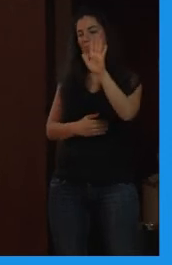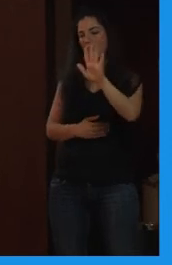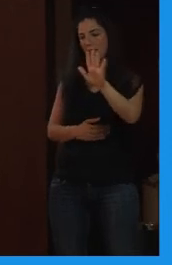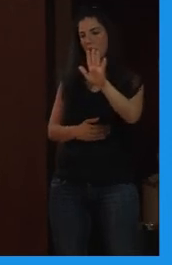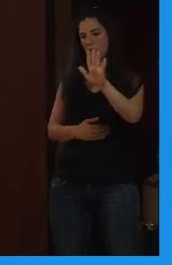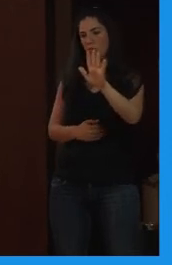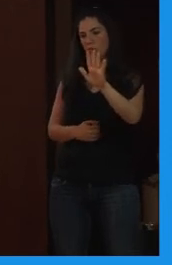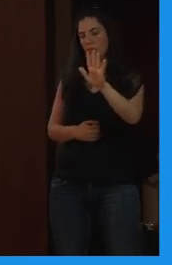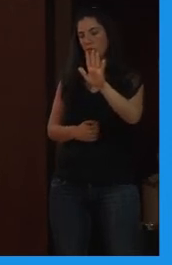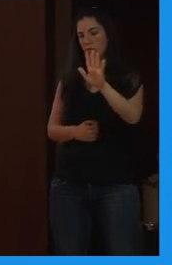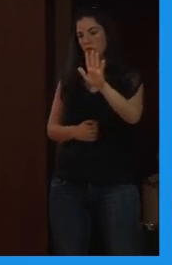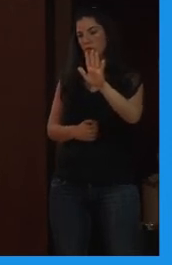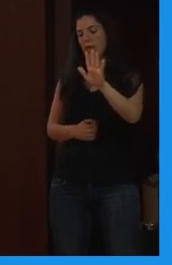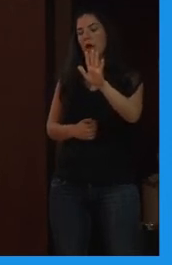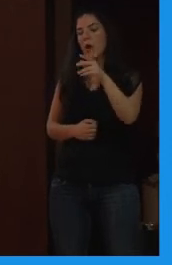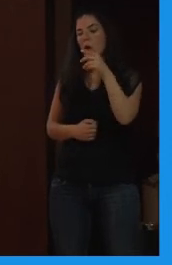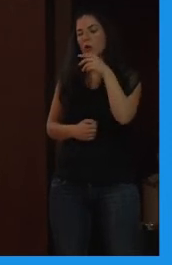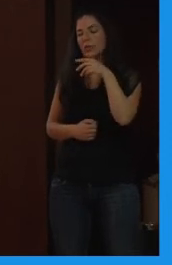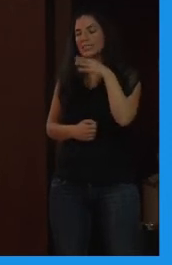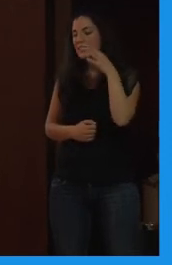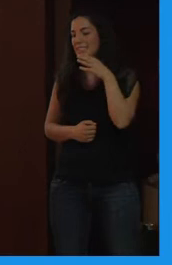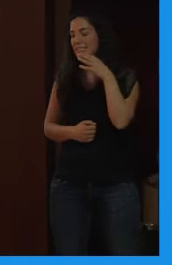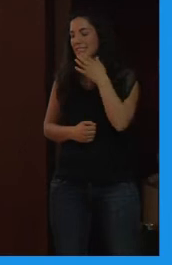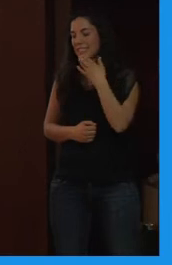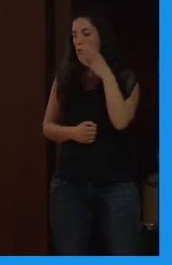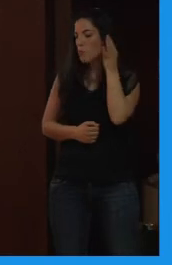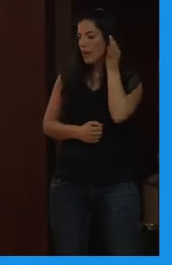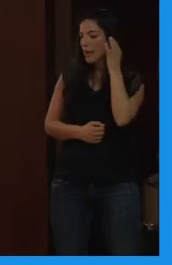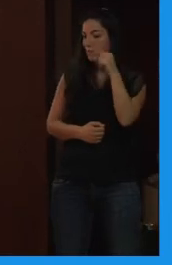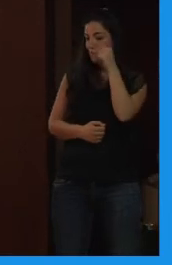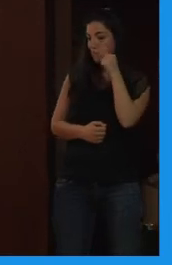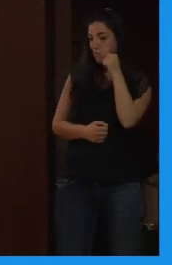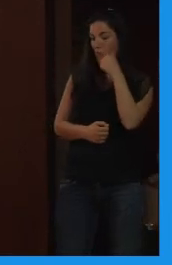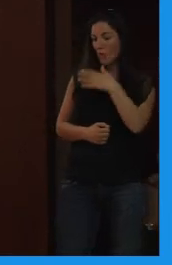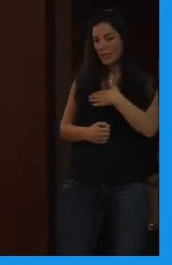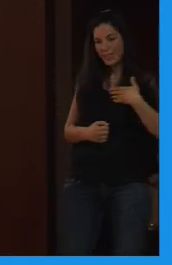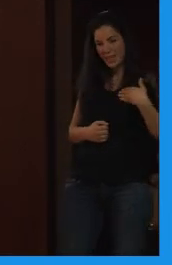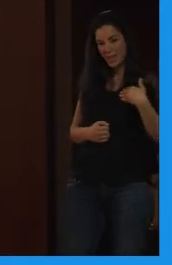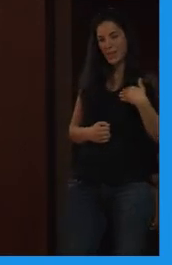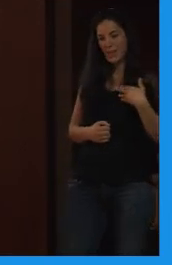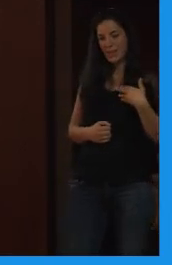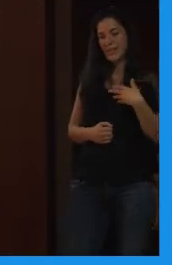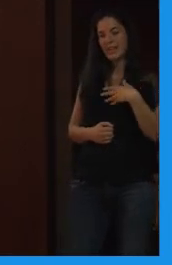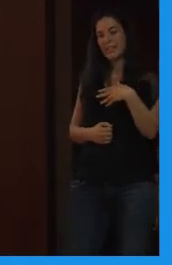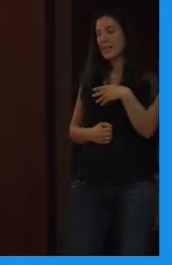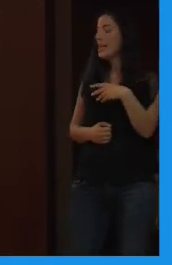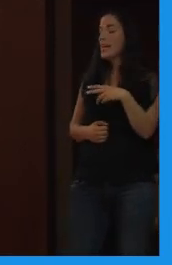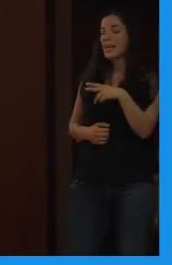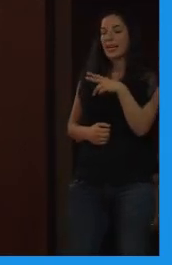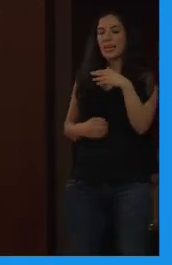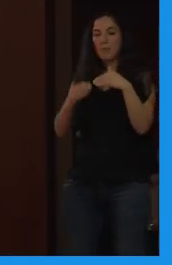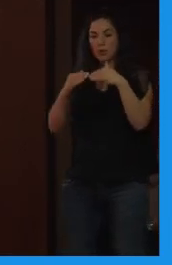la fibromialgia. Toda mujer que quiera tener un bebé y tenga un hipotiroidismo subclínico, en estos